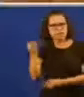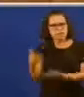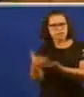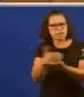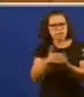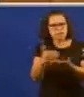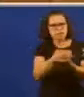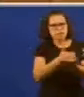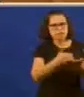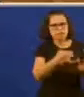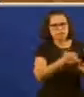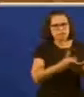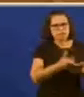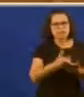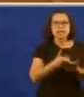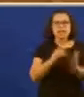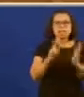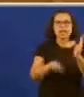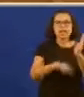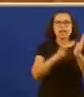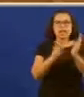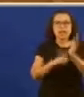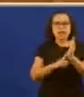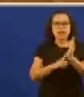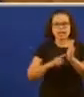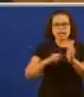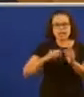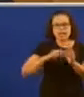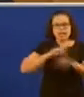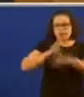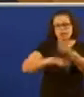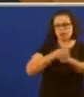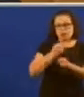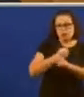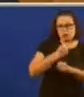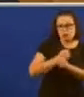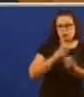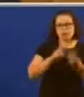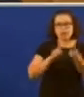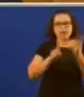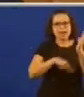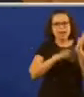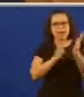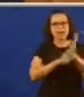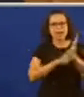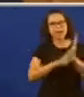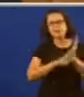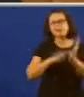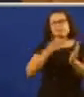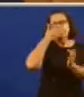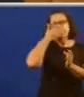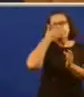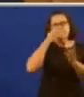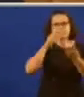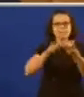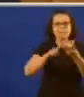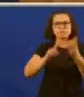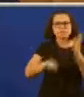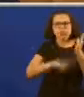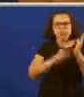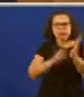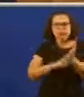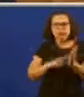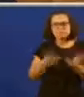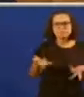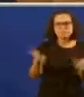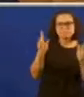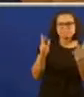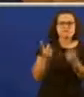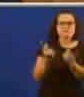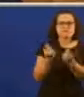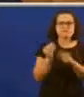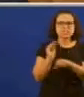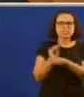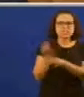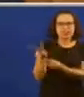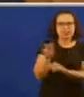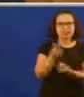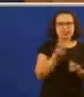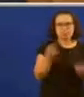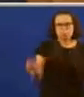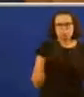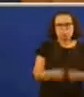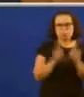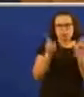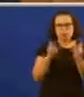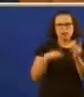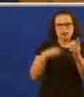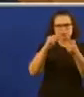aprobou as reformas da reforma laboral, as leis mordazas, as amnistías ilegais é o seu goberno que